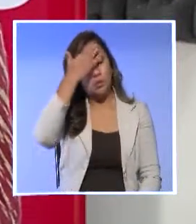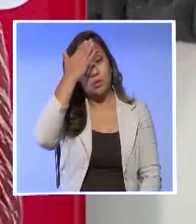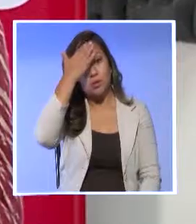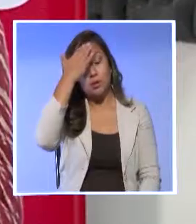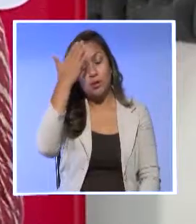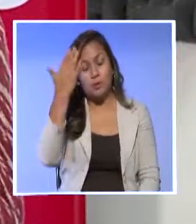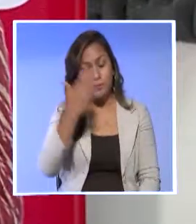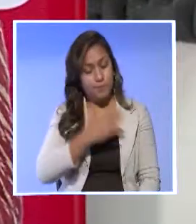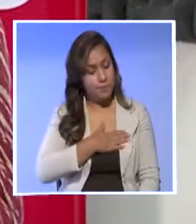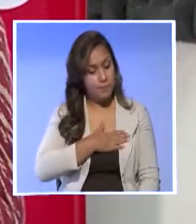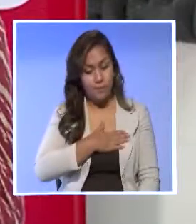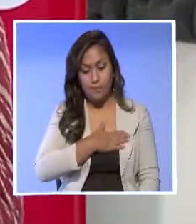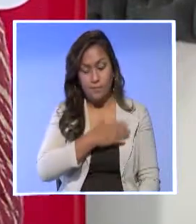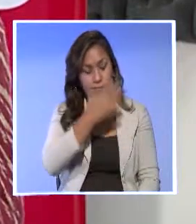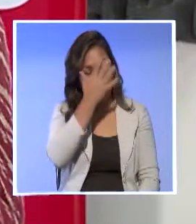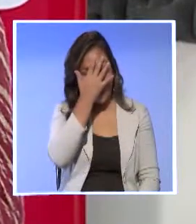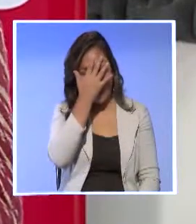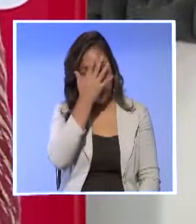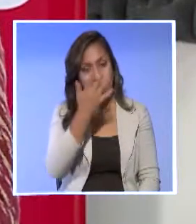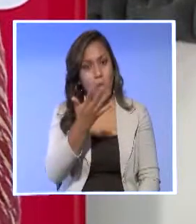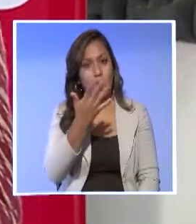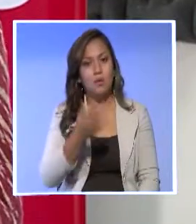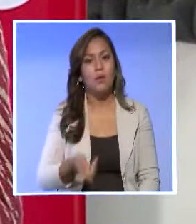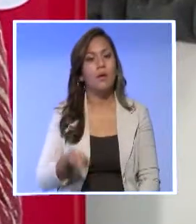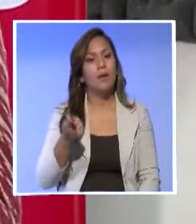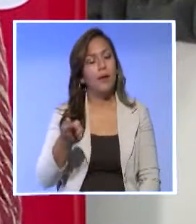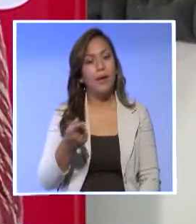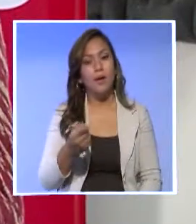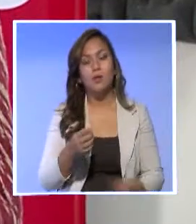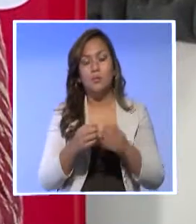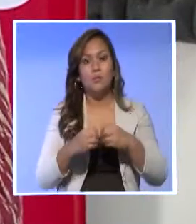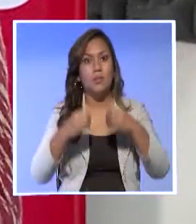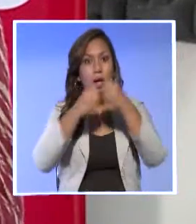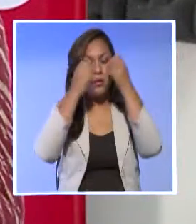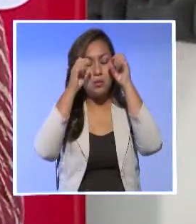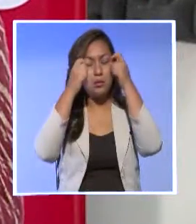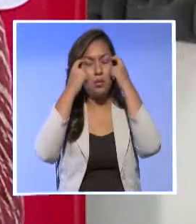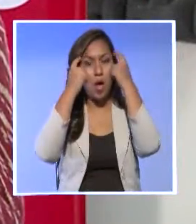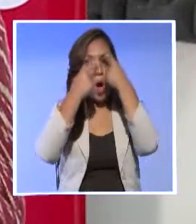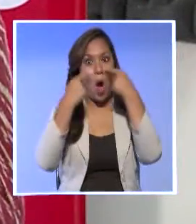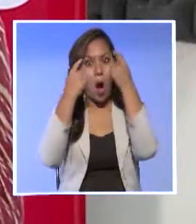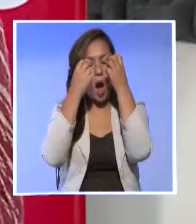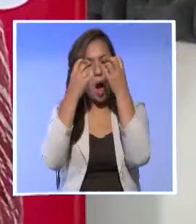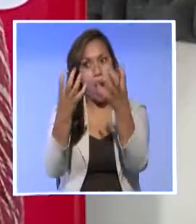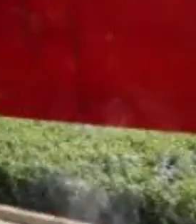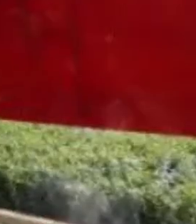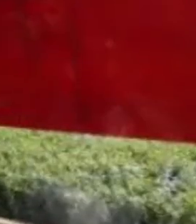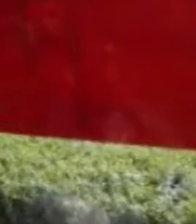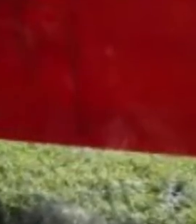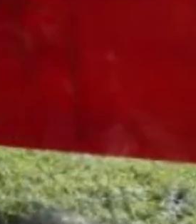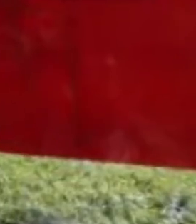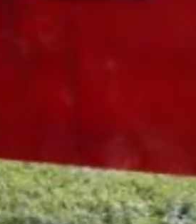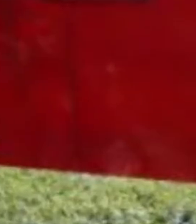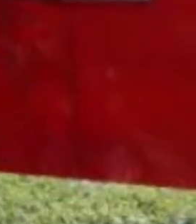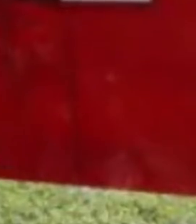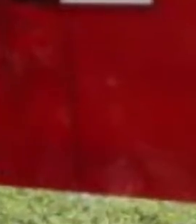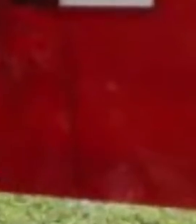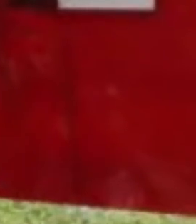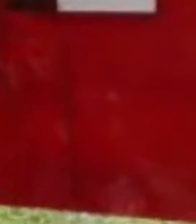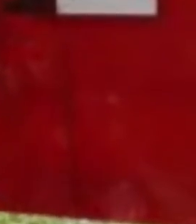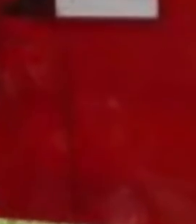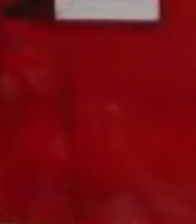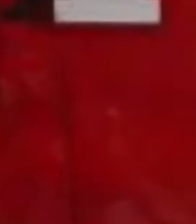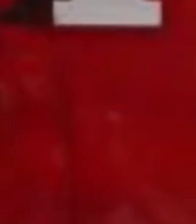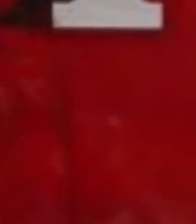evidencia la ventaja del capital sobre los seres humanos una empresa transnacional que rompió las normativas de 12